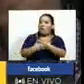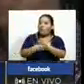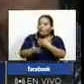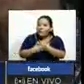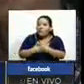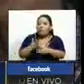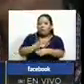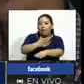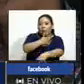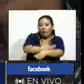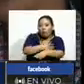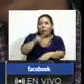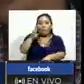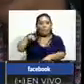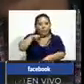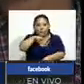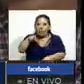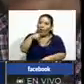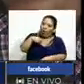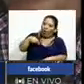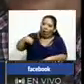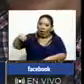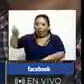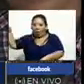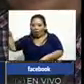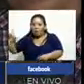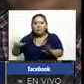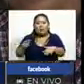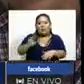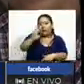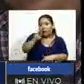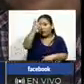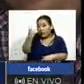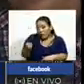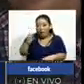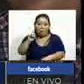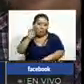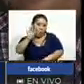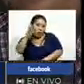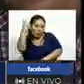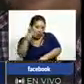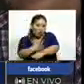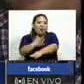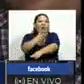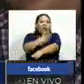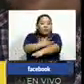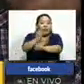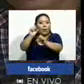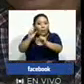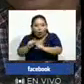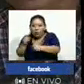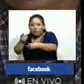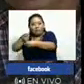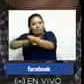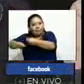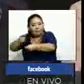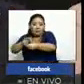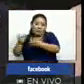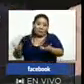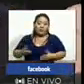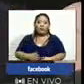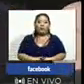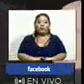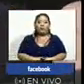pobres personas que van de regreso, le hubieran avisado siquiera tres días o cuatro días antes para que arreglaran sus documentos, ¿verdad?